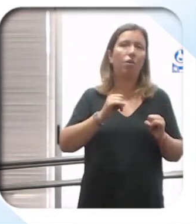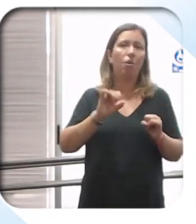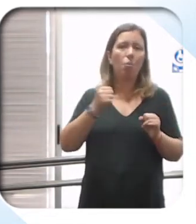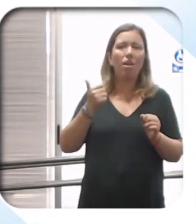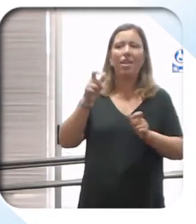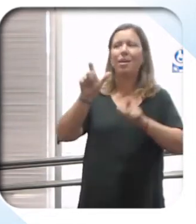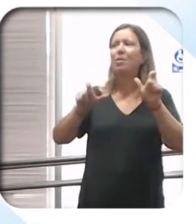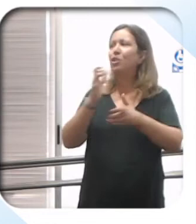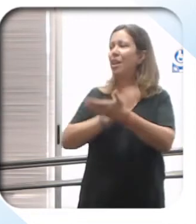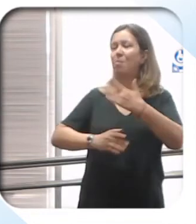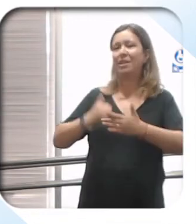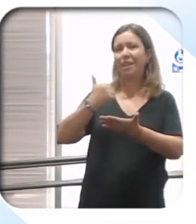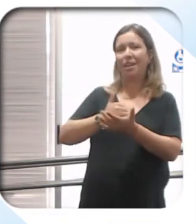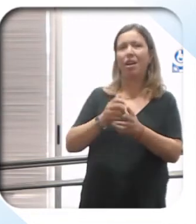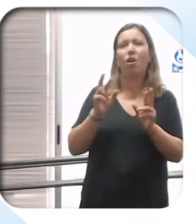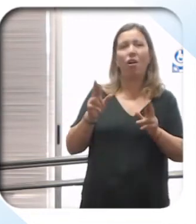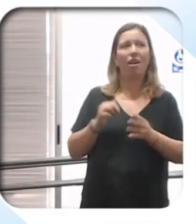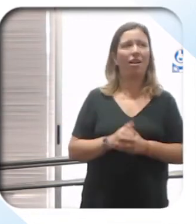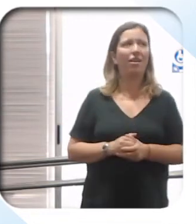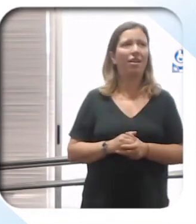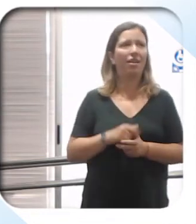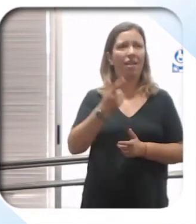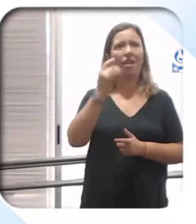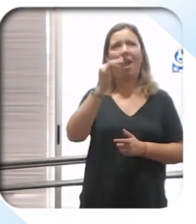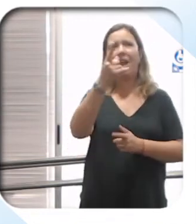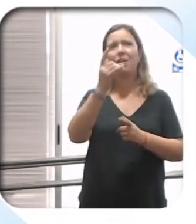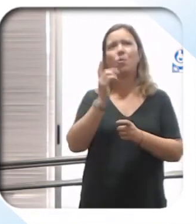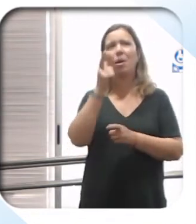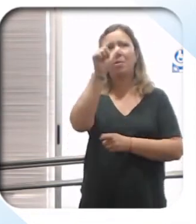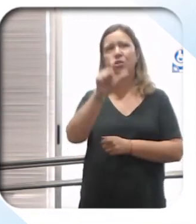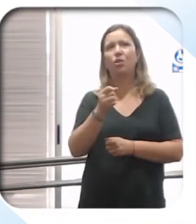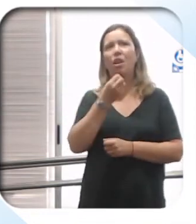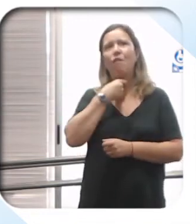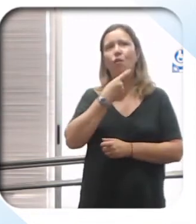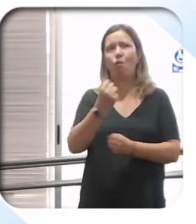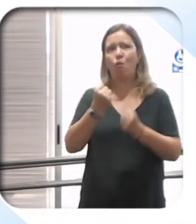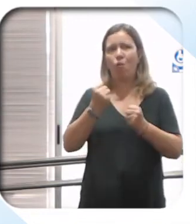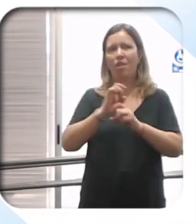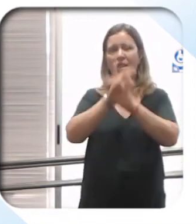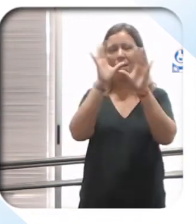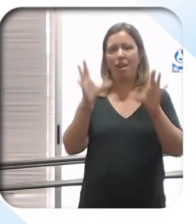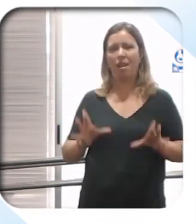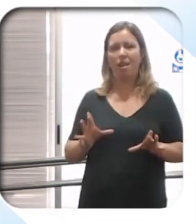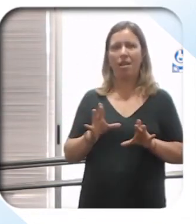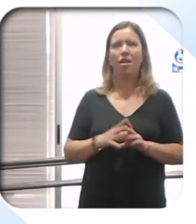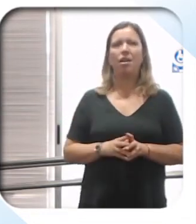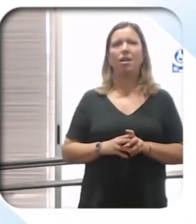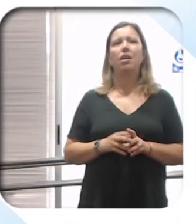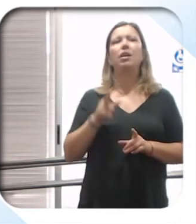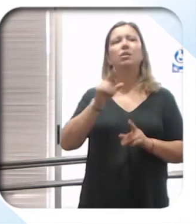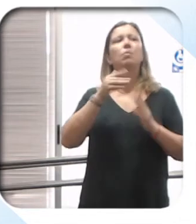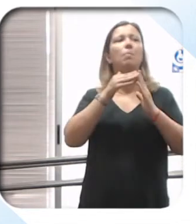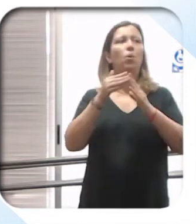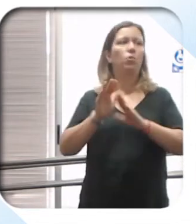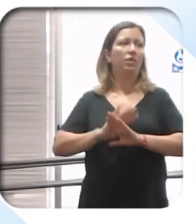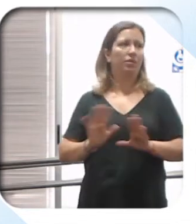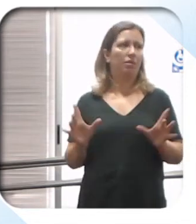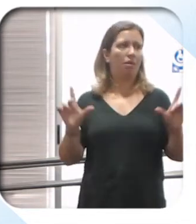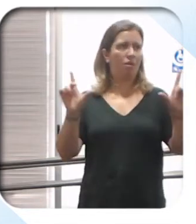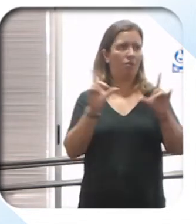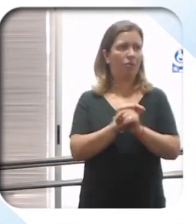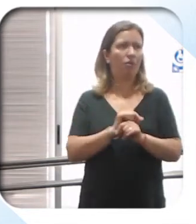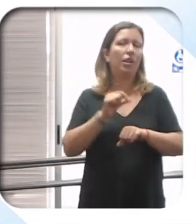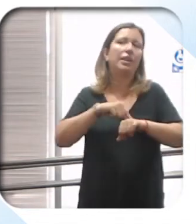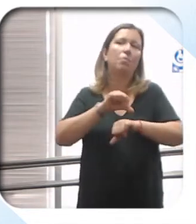sus voces también. Ahí tengo una voz muy fuerte y clara que suena. Y estas son las preguntas. No tengo